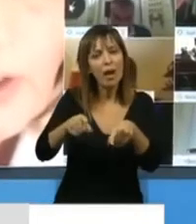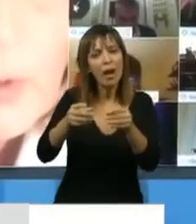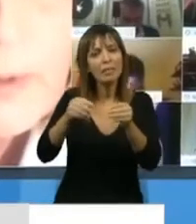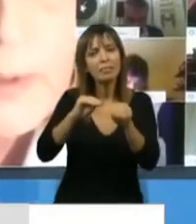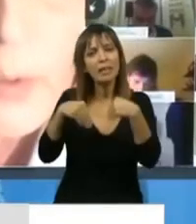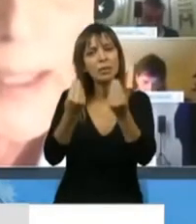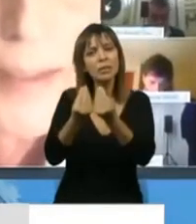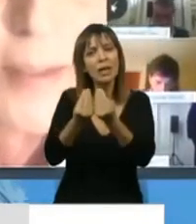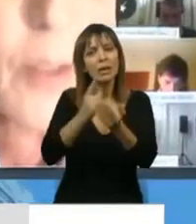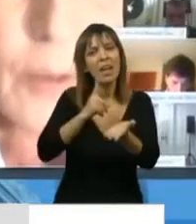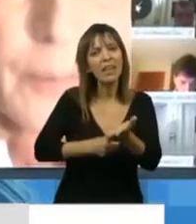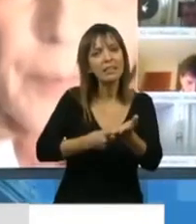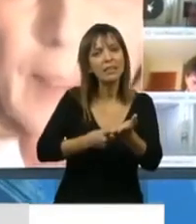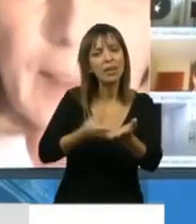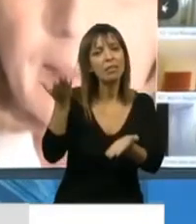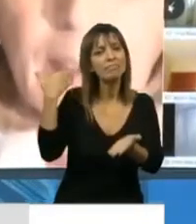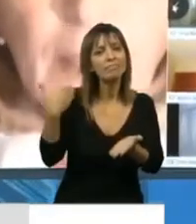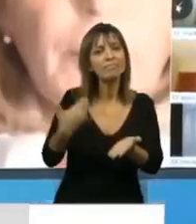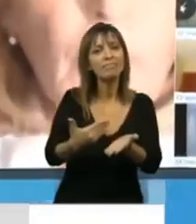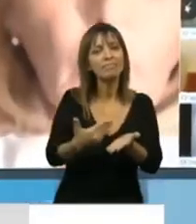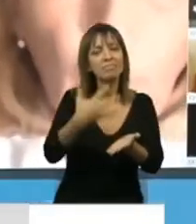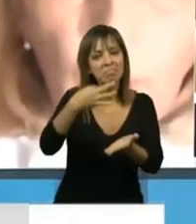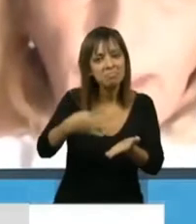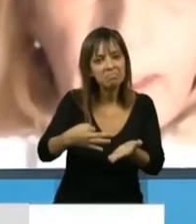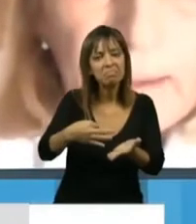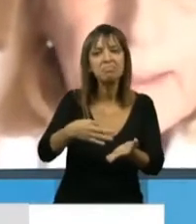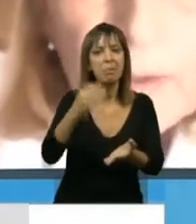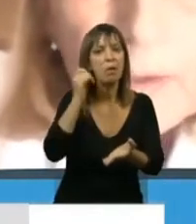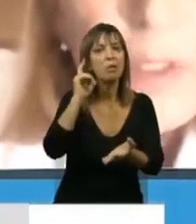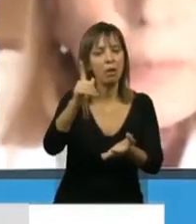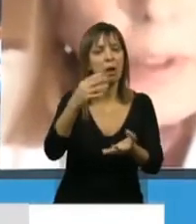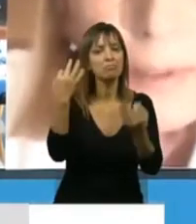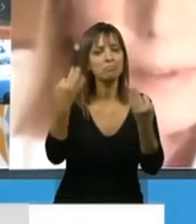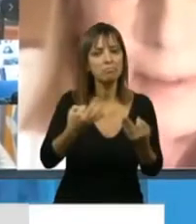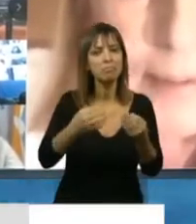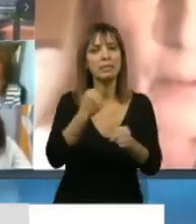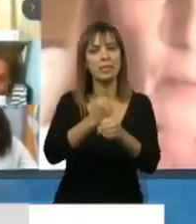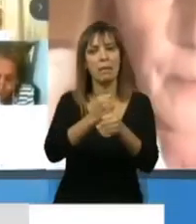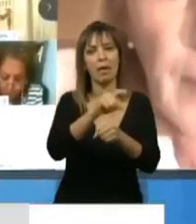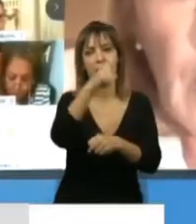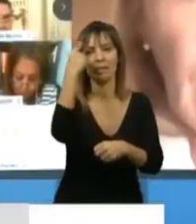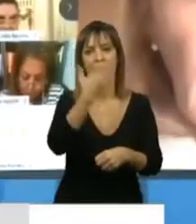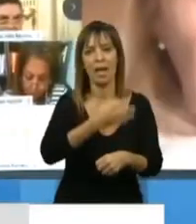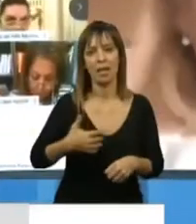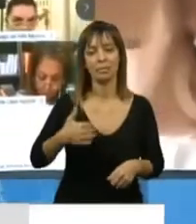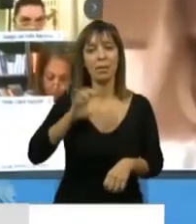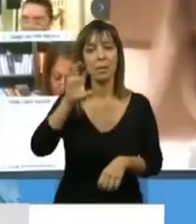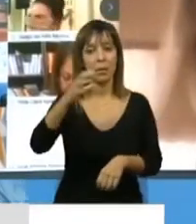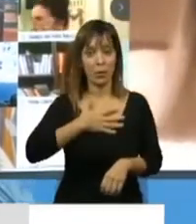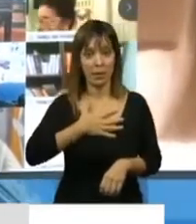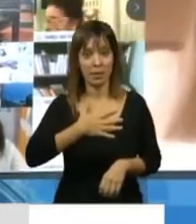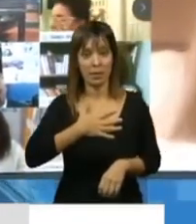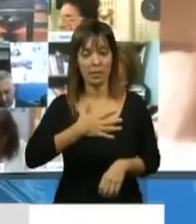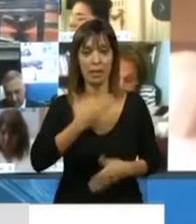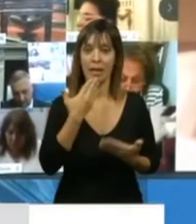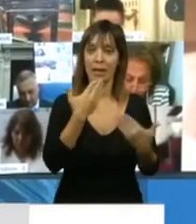que significó una exitosa política de Estado. En mi provincia, fruto de la respuesta rápida